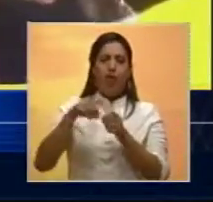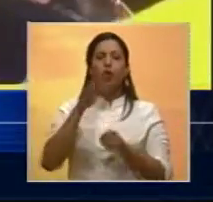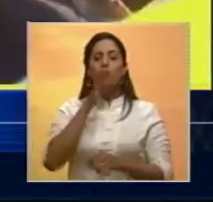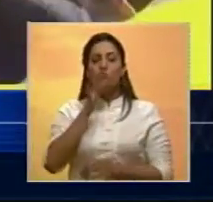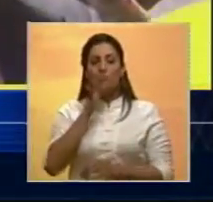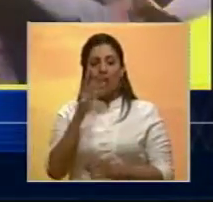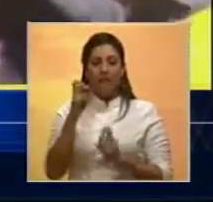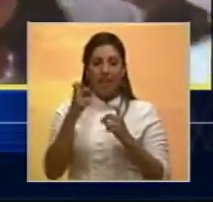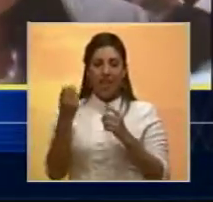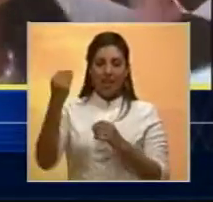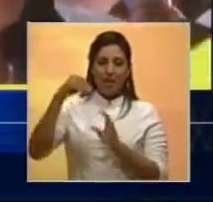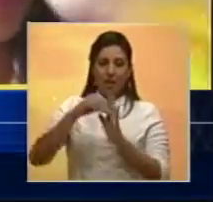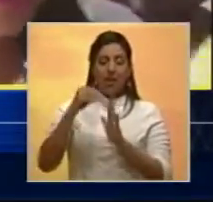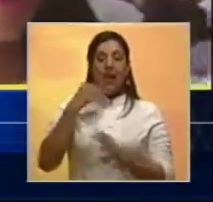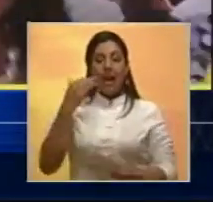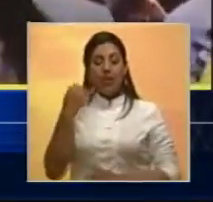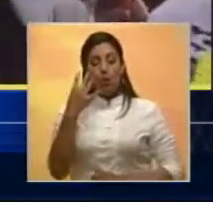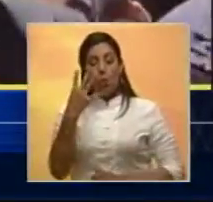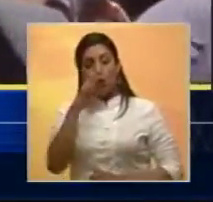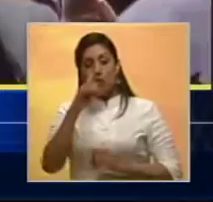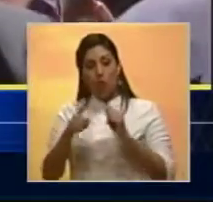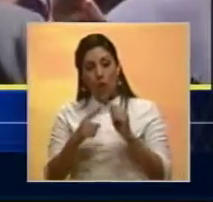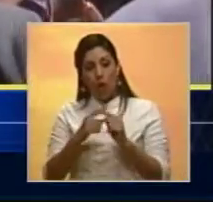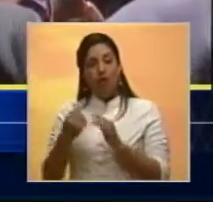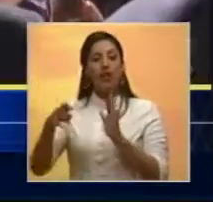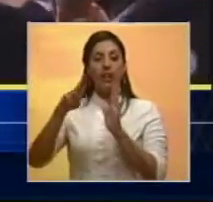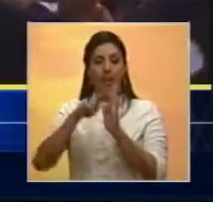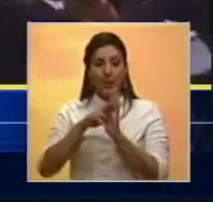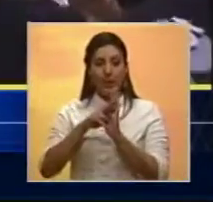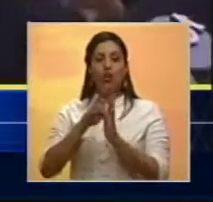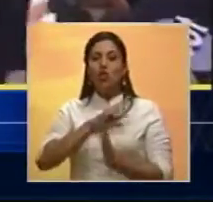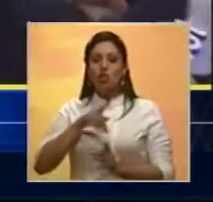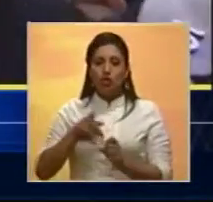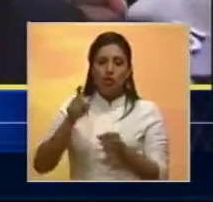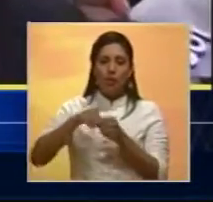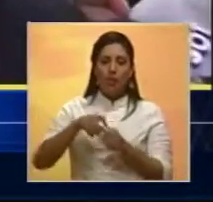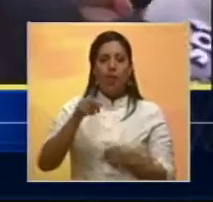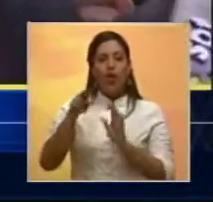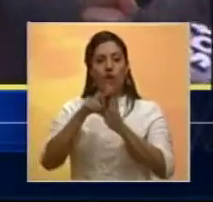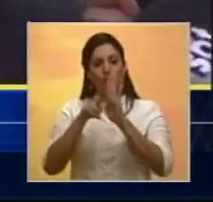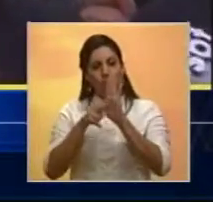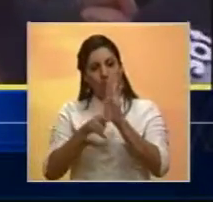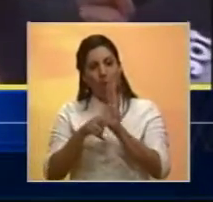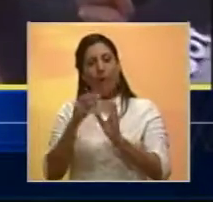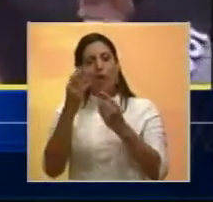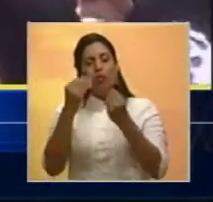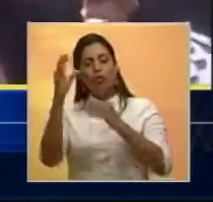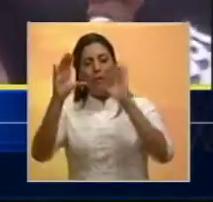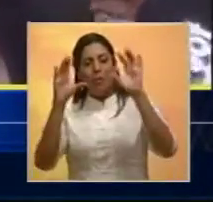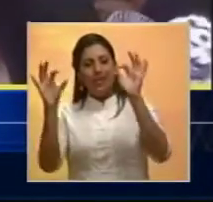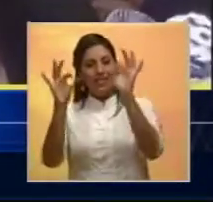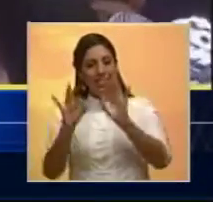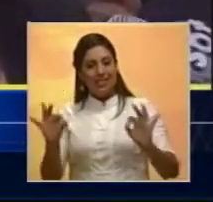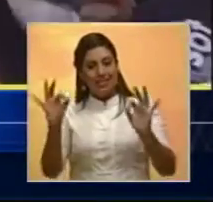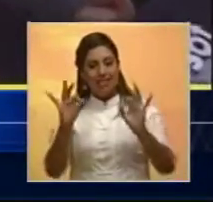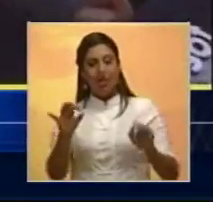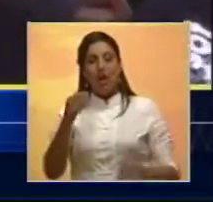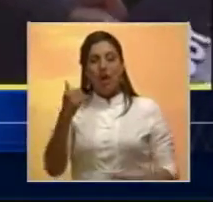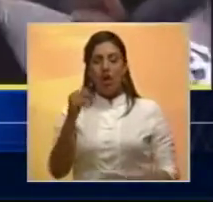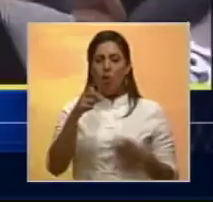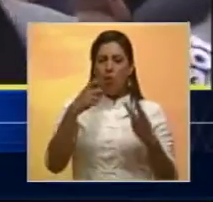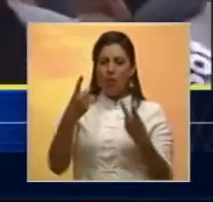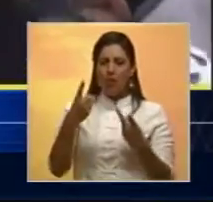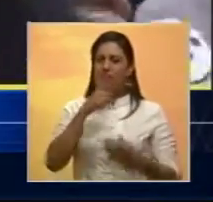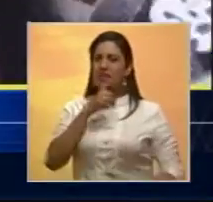por incorporar. En apenas 4 años, lo reiteramos, hemos incorporado más normas que muchos de los países, como ellos ahora han creado una